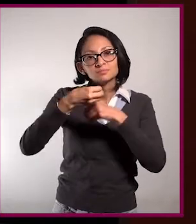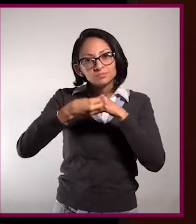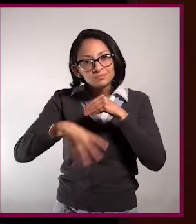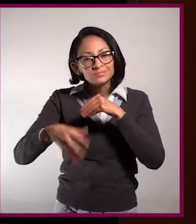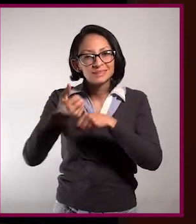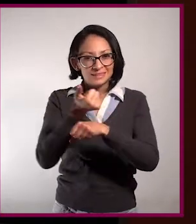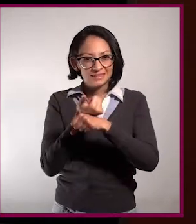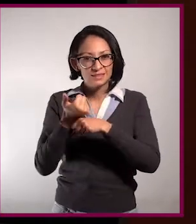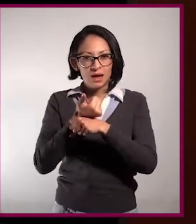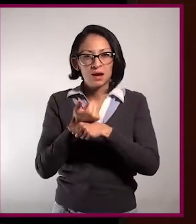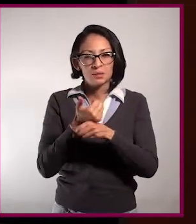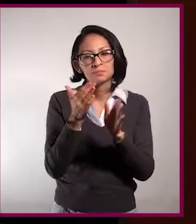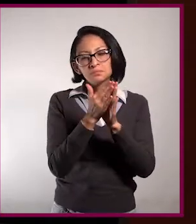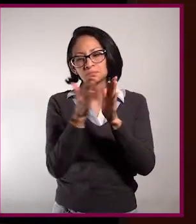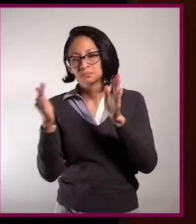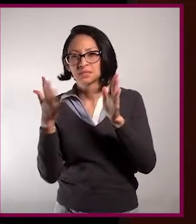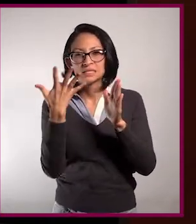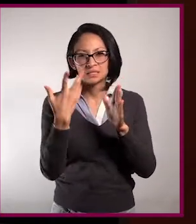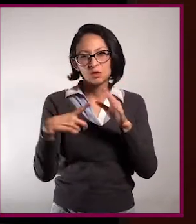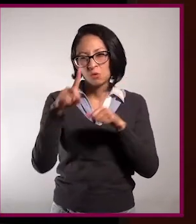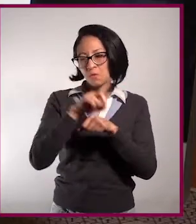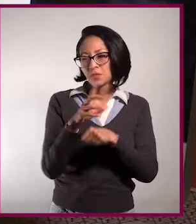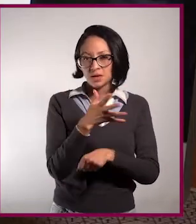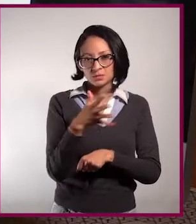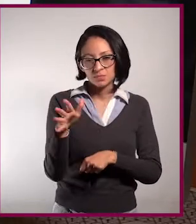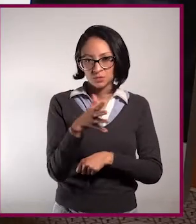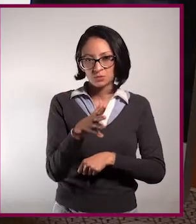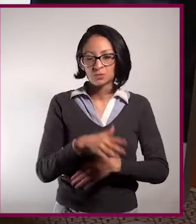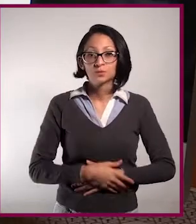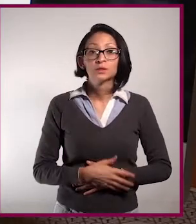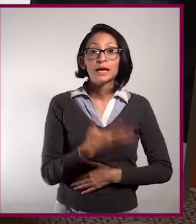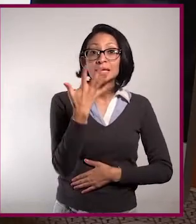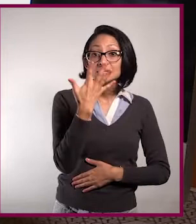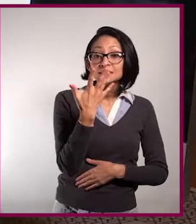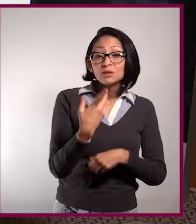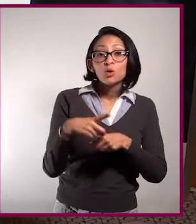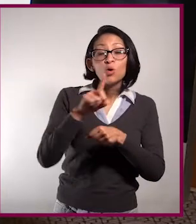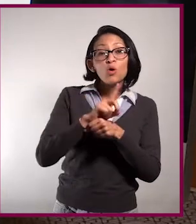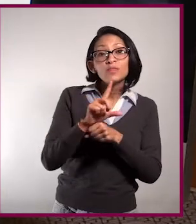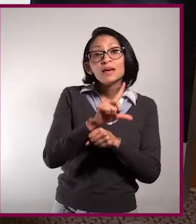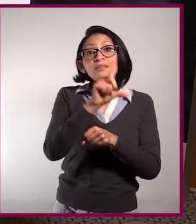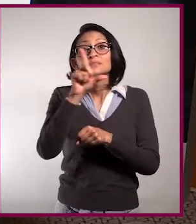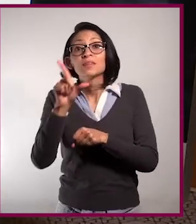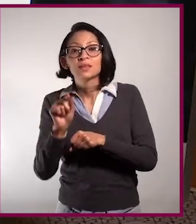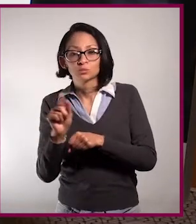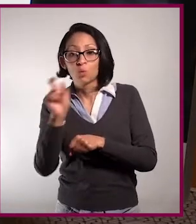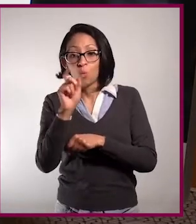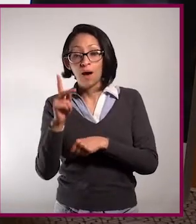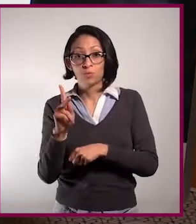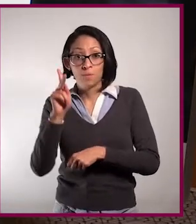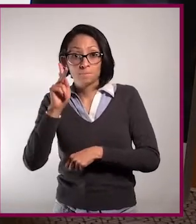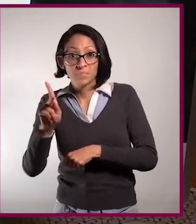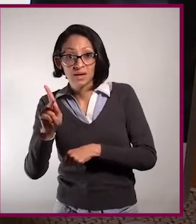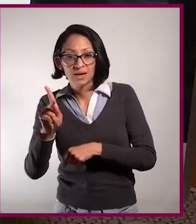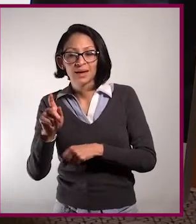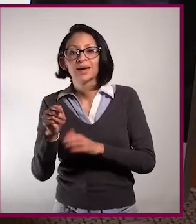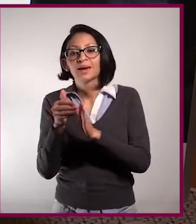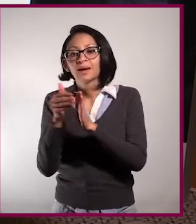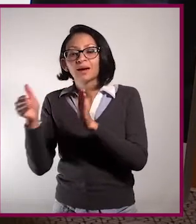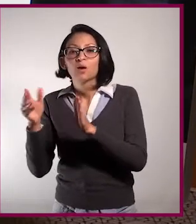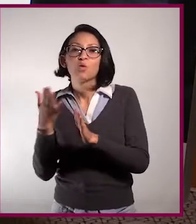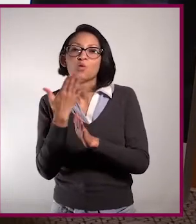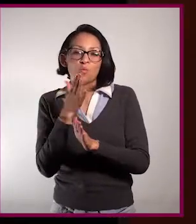sangrado, ¿correcto? Y normalmente dura 5 días. Se consideran los siguientes 5 días después de que finaliza la menstruación como